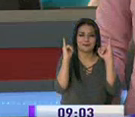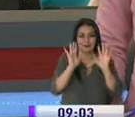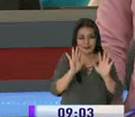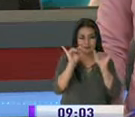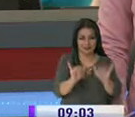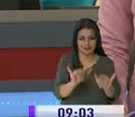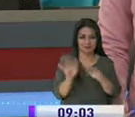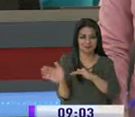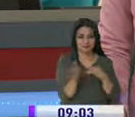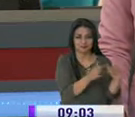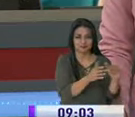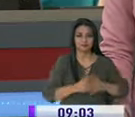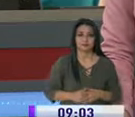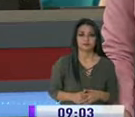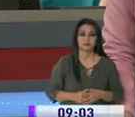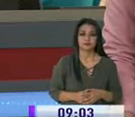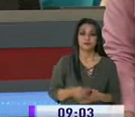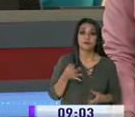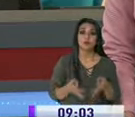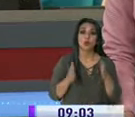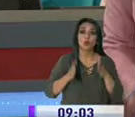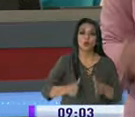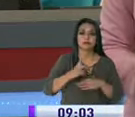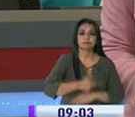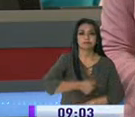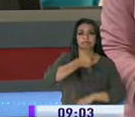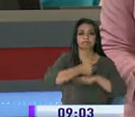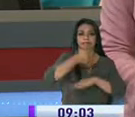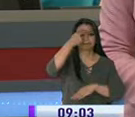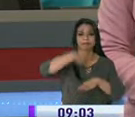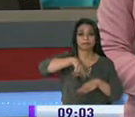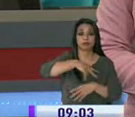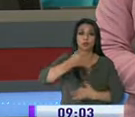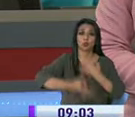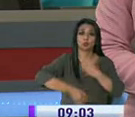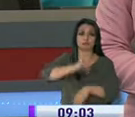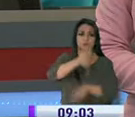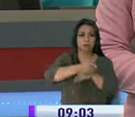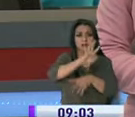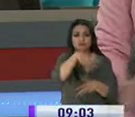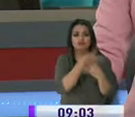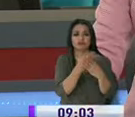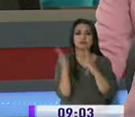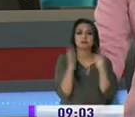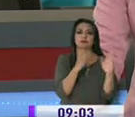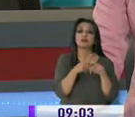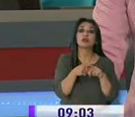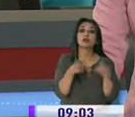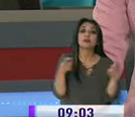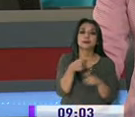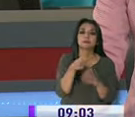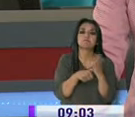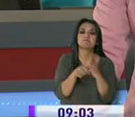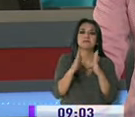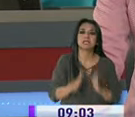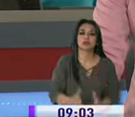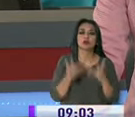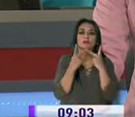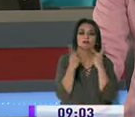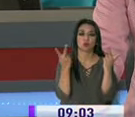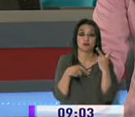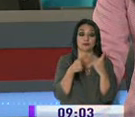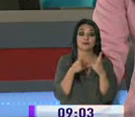Les vamos a contar que un juez de la Corte Nacional de Justicia dicta orden de prisión preventiva en contra del exministro de Obras Públicas y exsecretario de la